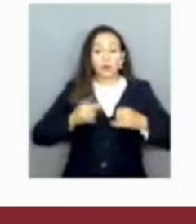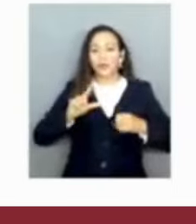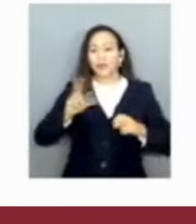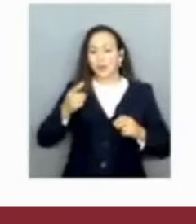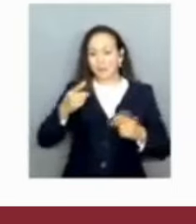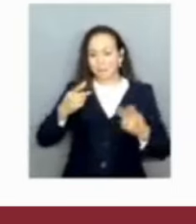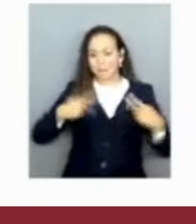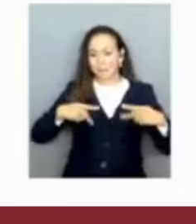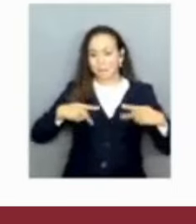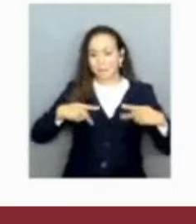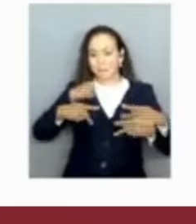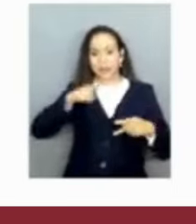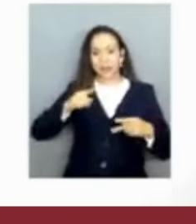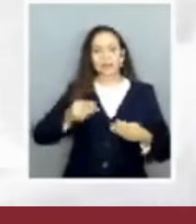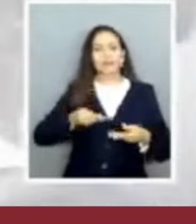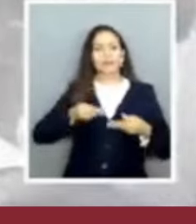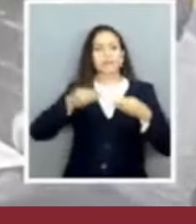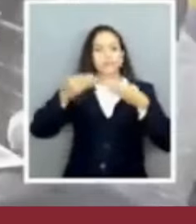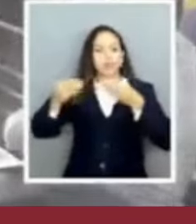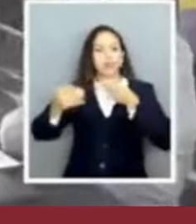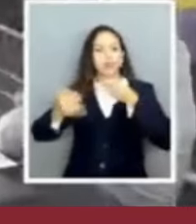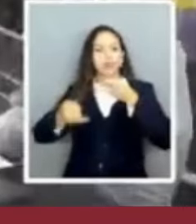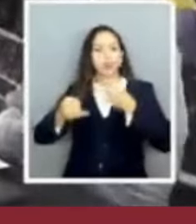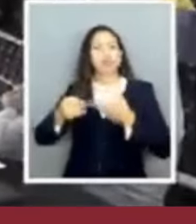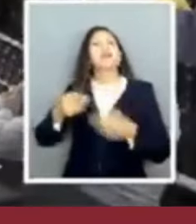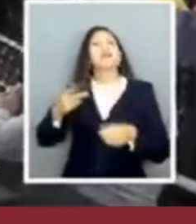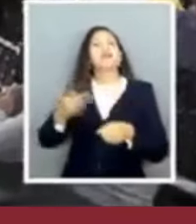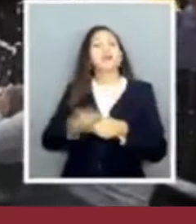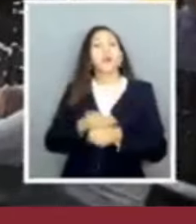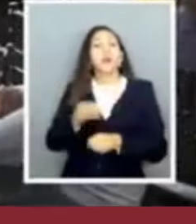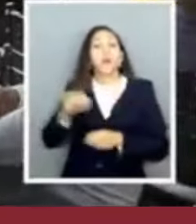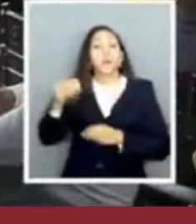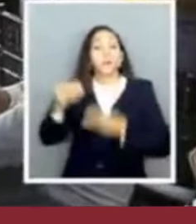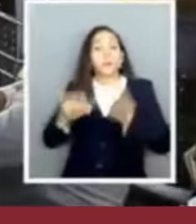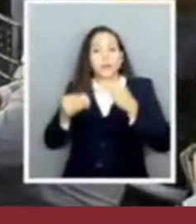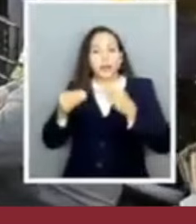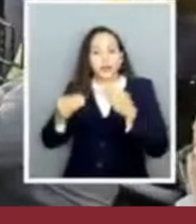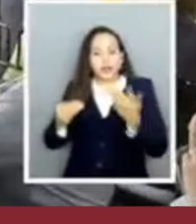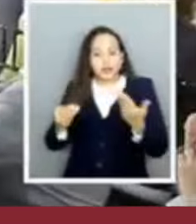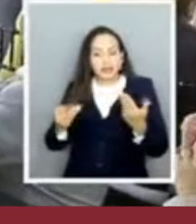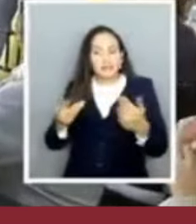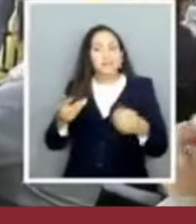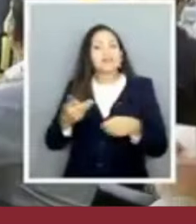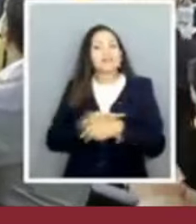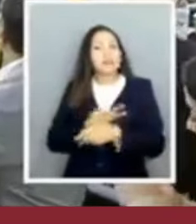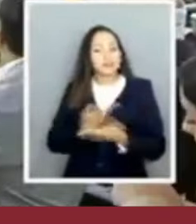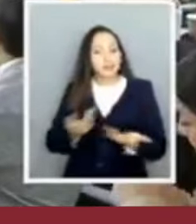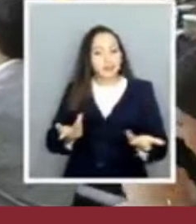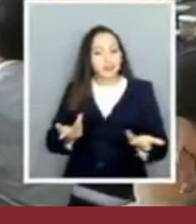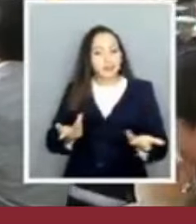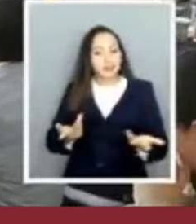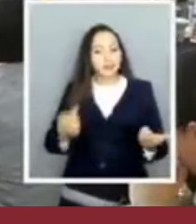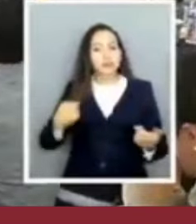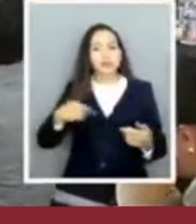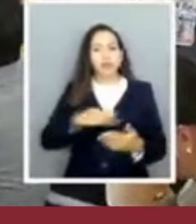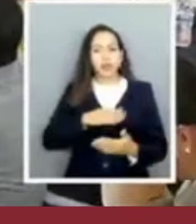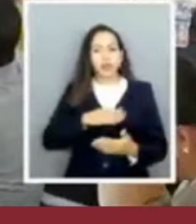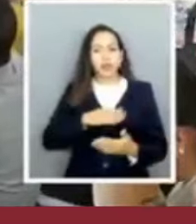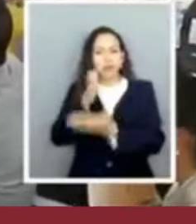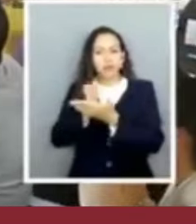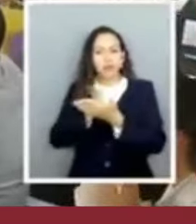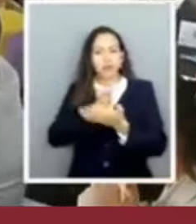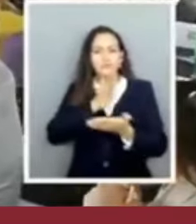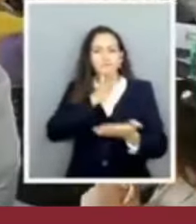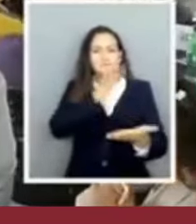despedirme Quiero compartir una reflexión relacionada con esta noticia la responsabilidad y el compromiso son fundamentales para